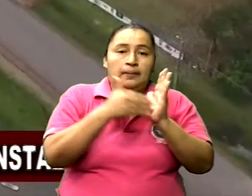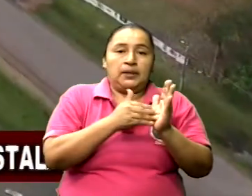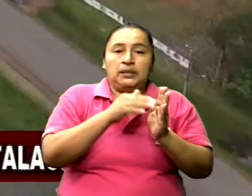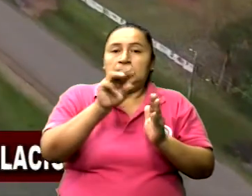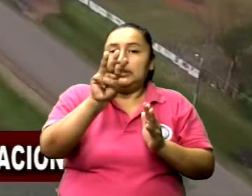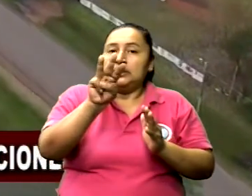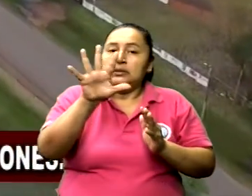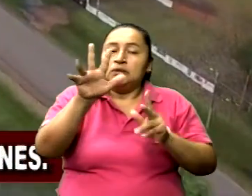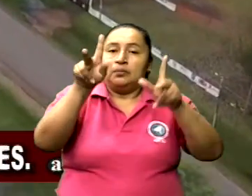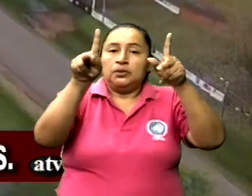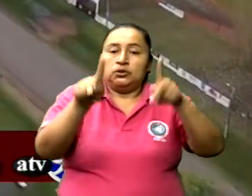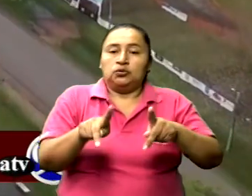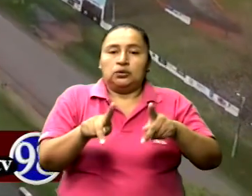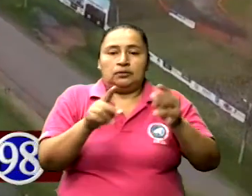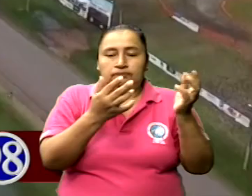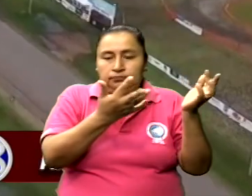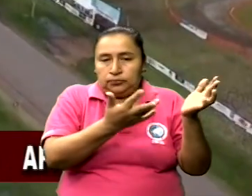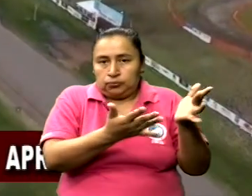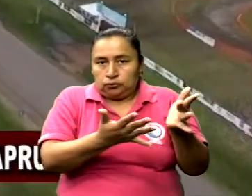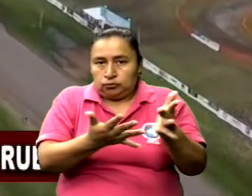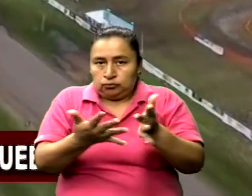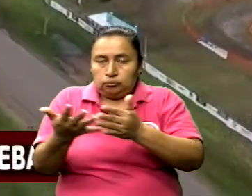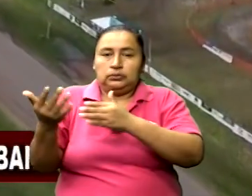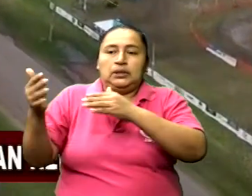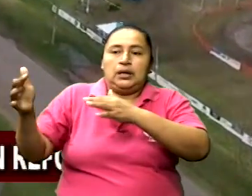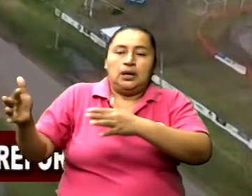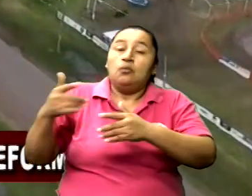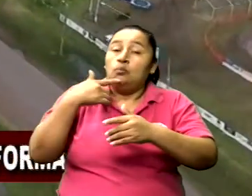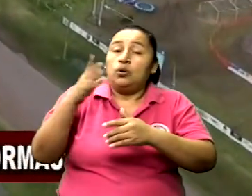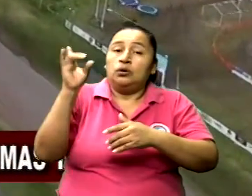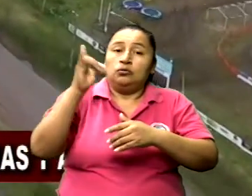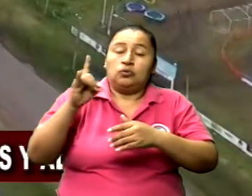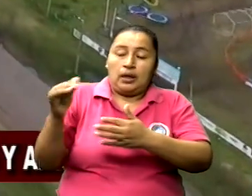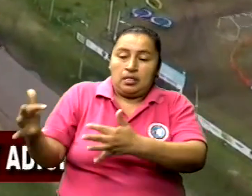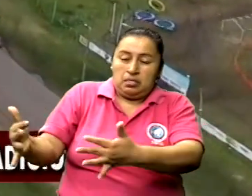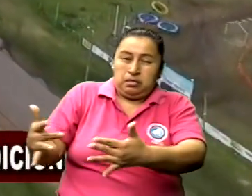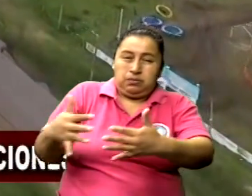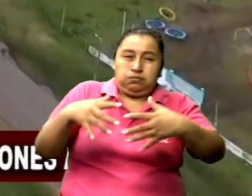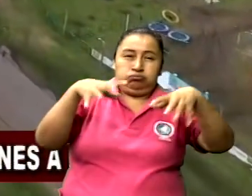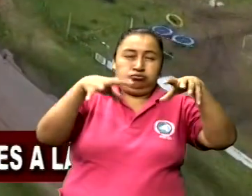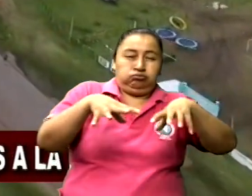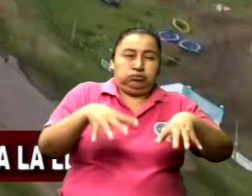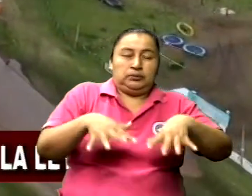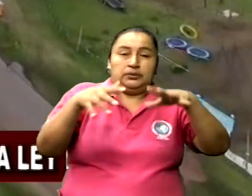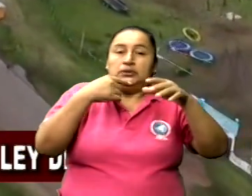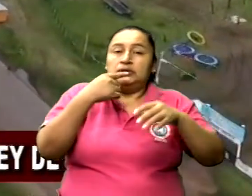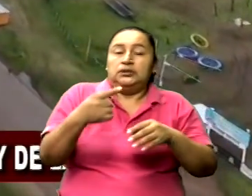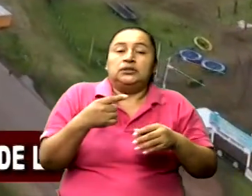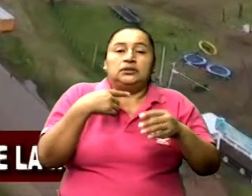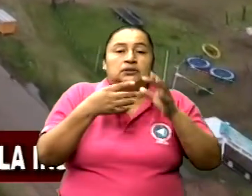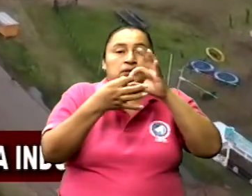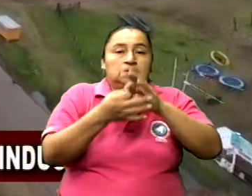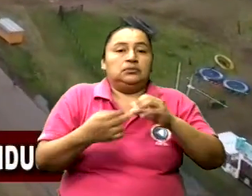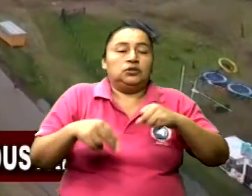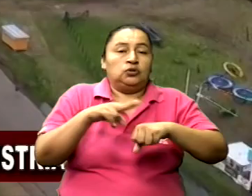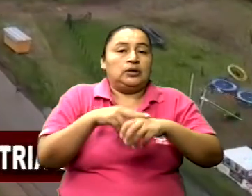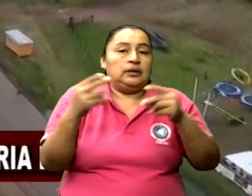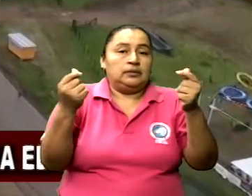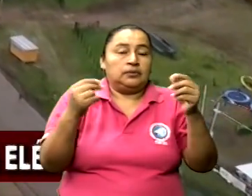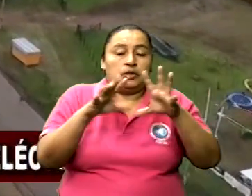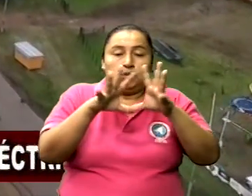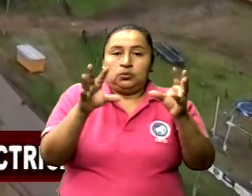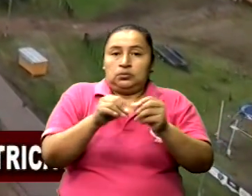7.035 personas fueron desplazadas por las inundaciones en Uruguay, informó el Sistema Nacional de Emergencias. Del